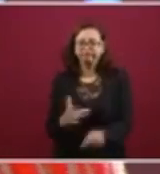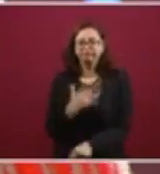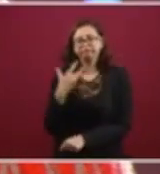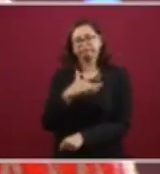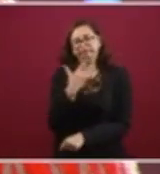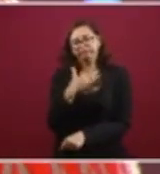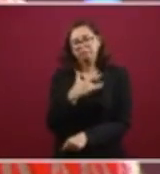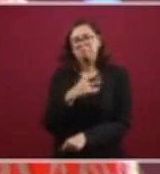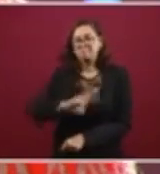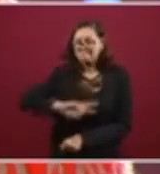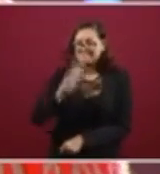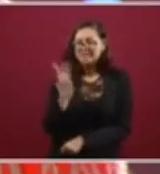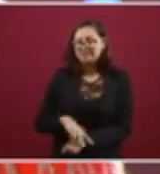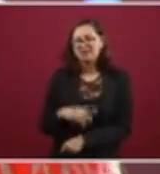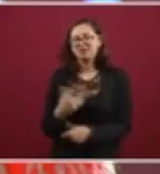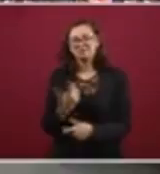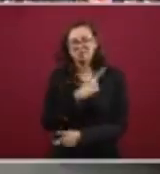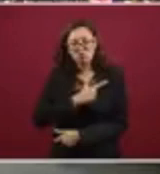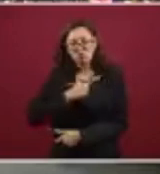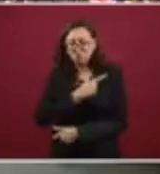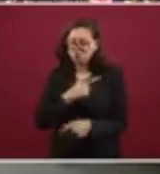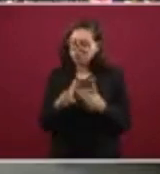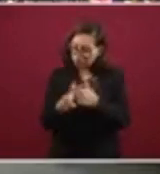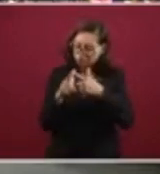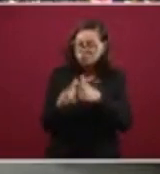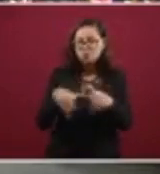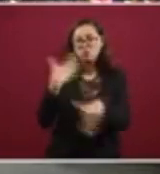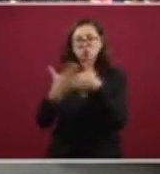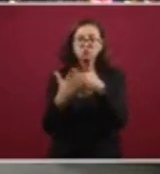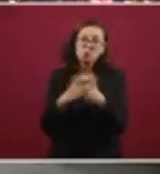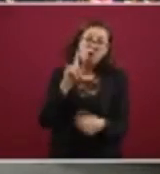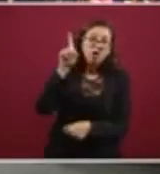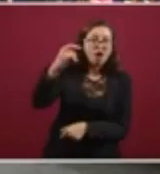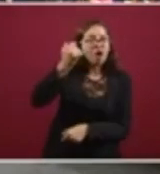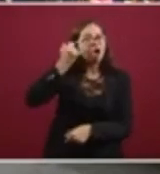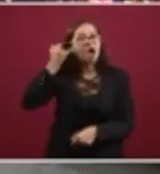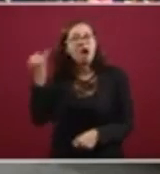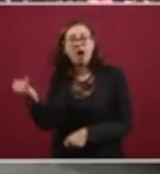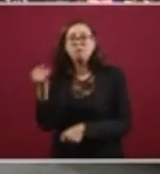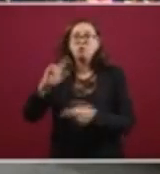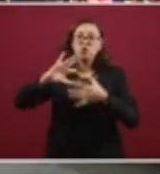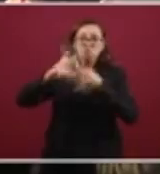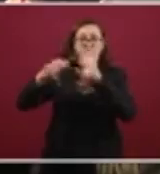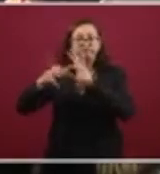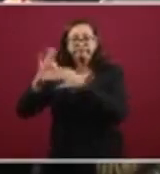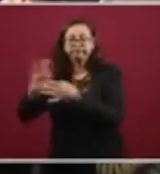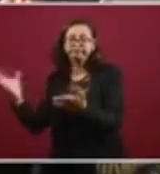a que esto siga adelante y que en Tokio podamos tener muchos mejores resultados. Muchas gracias.